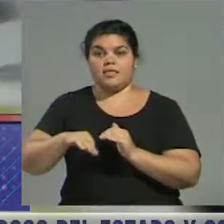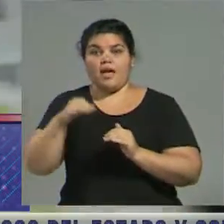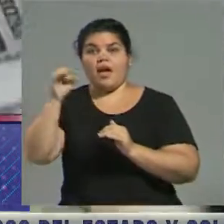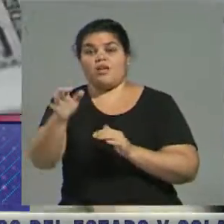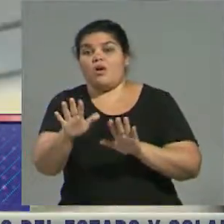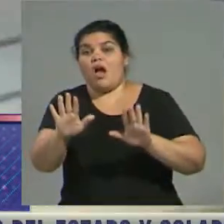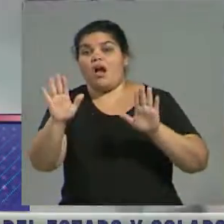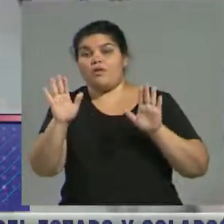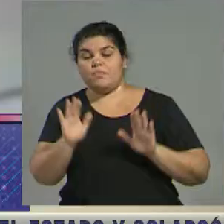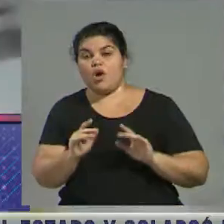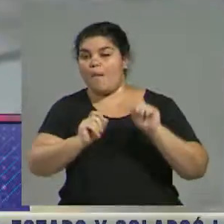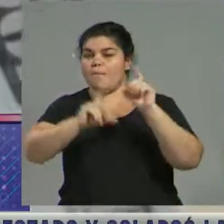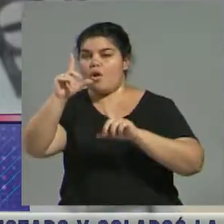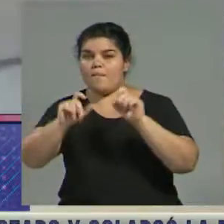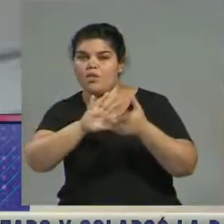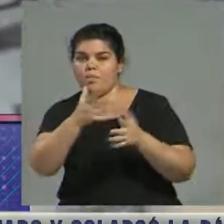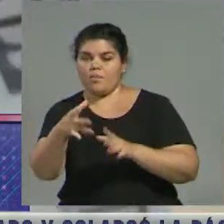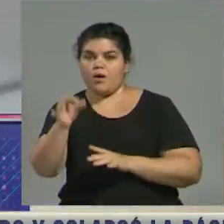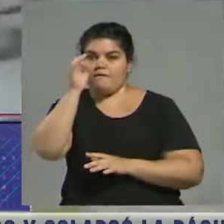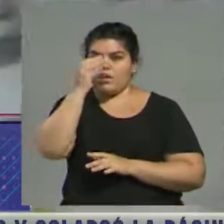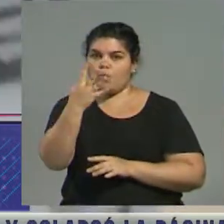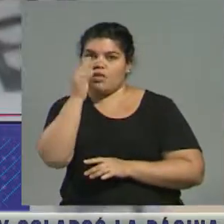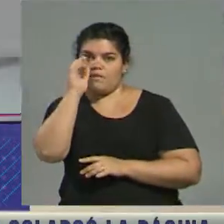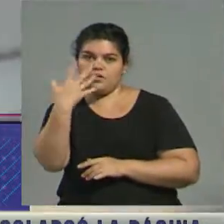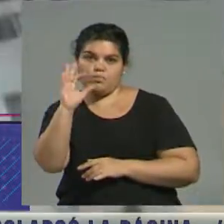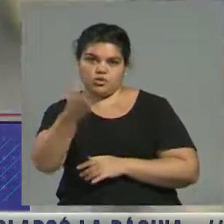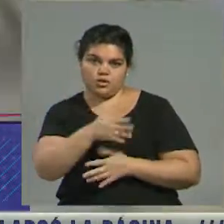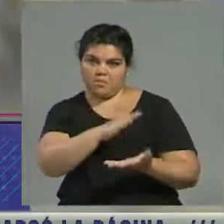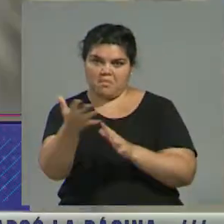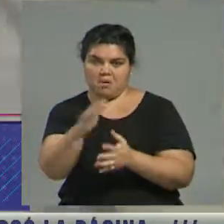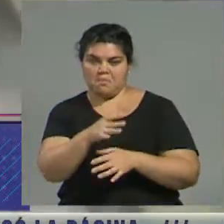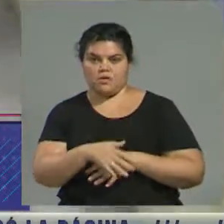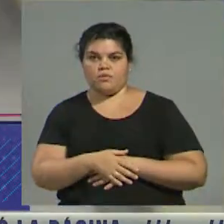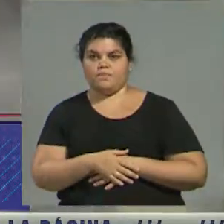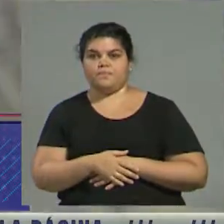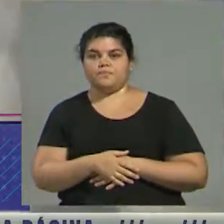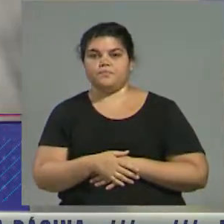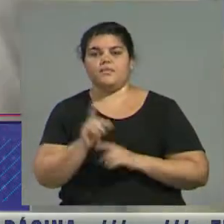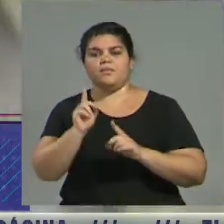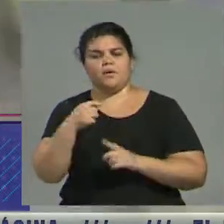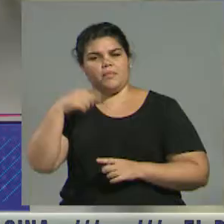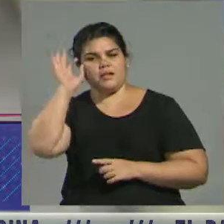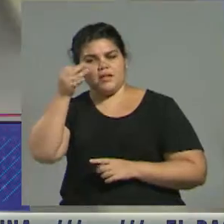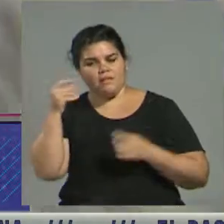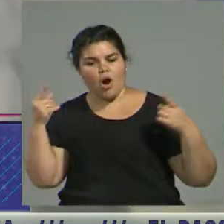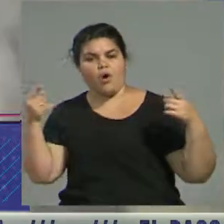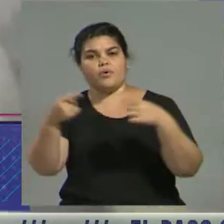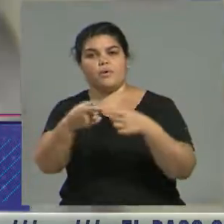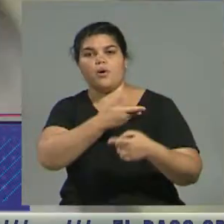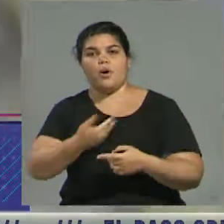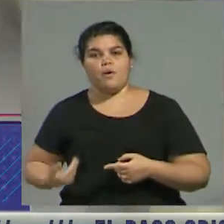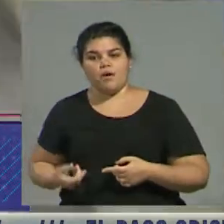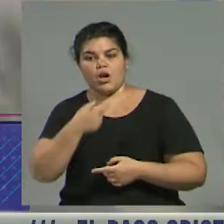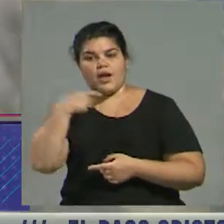en promedio va a estar en el 24 o 25%. Más allá de las expectativas o de las metas que tiene el gobierno que están en